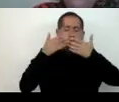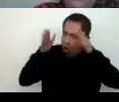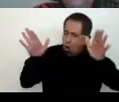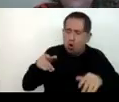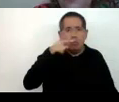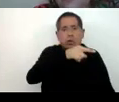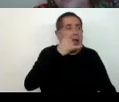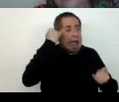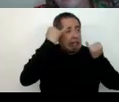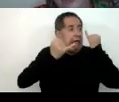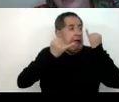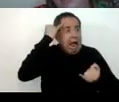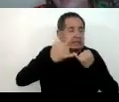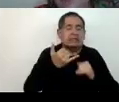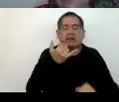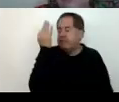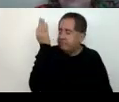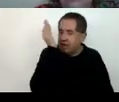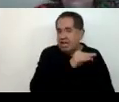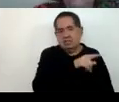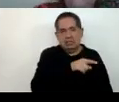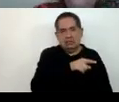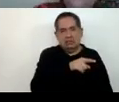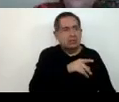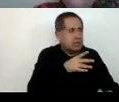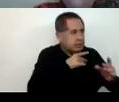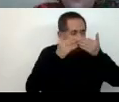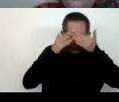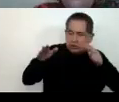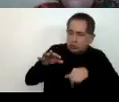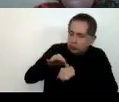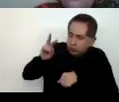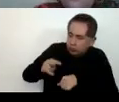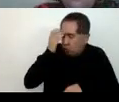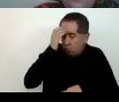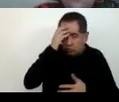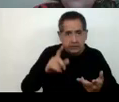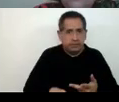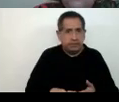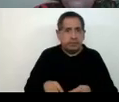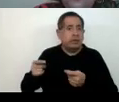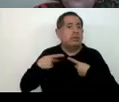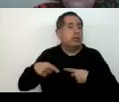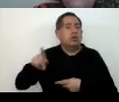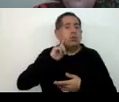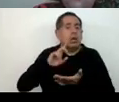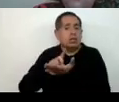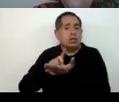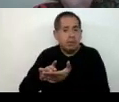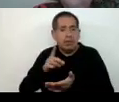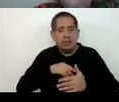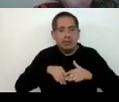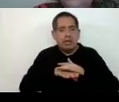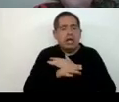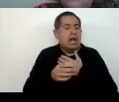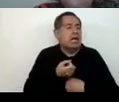contra de las mujeres con discapacidad. Garantizar que las mujeres con discapacidad tengan acceso seguro a